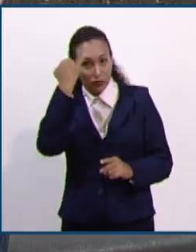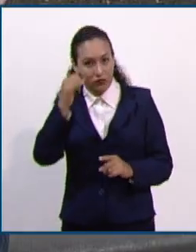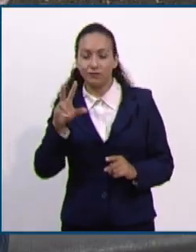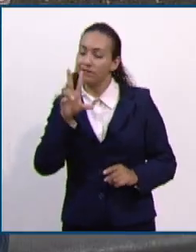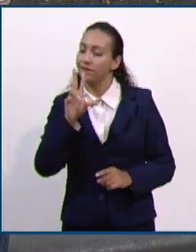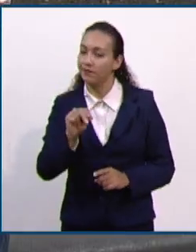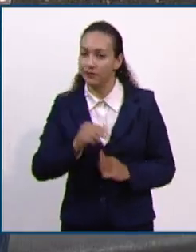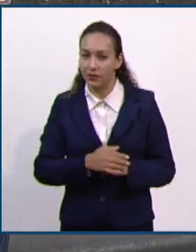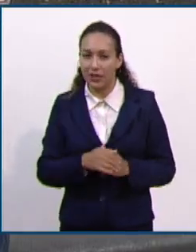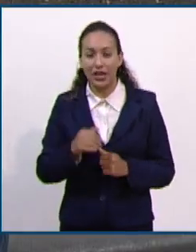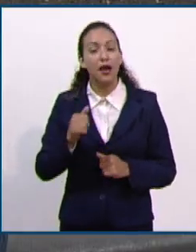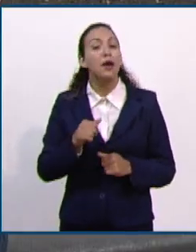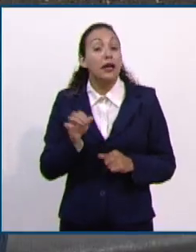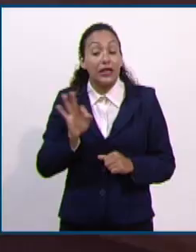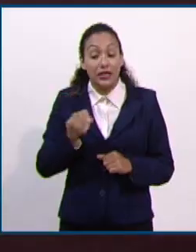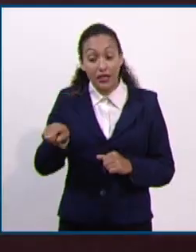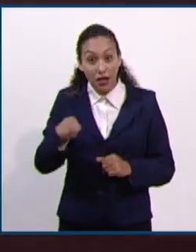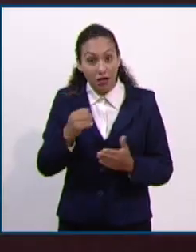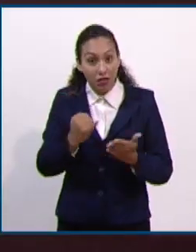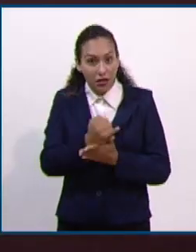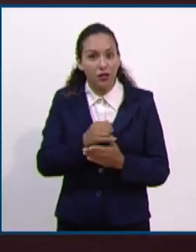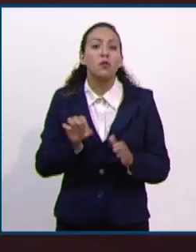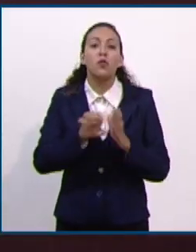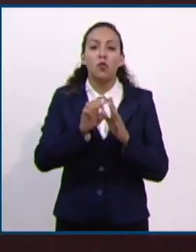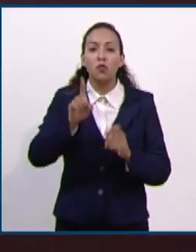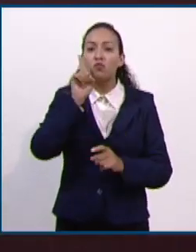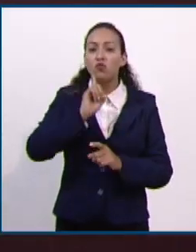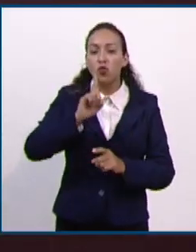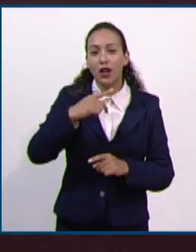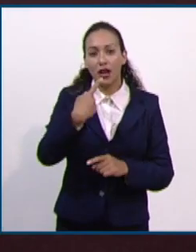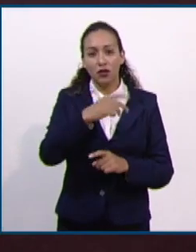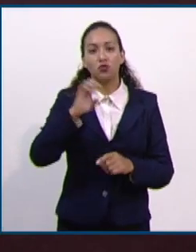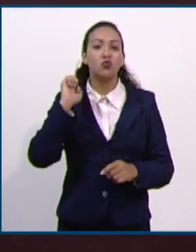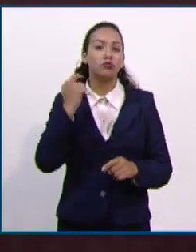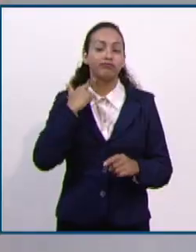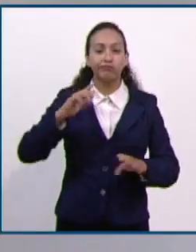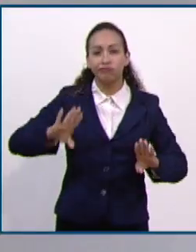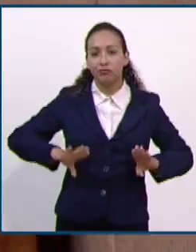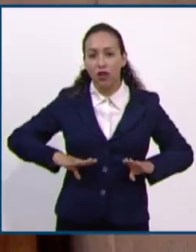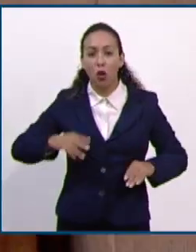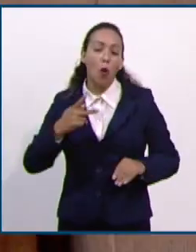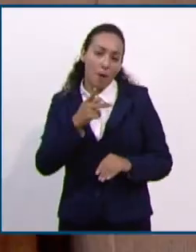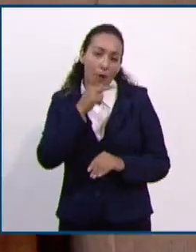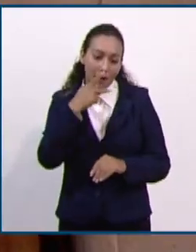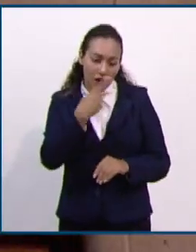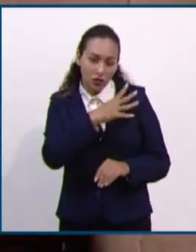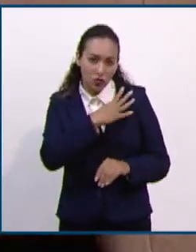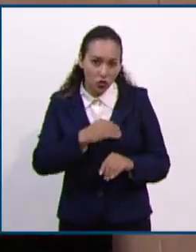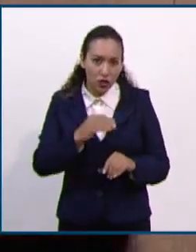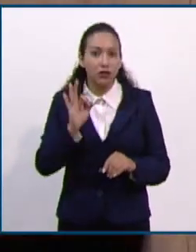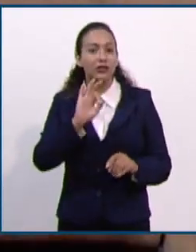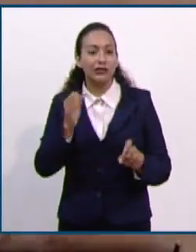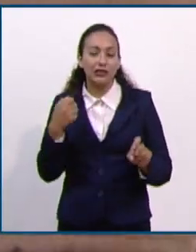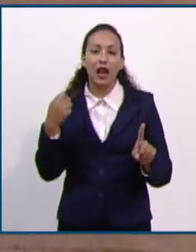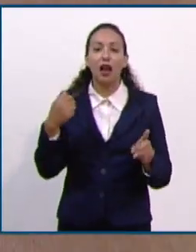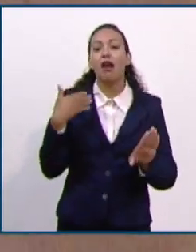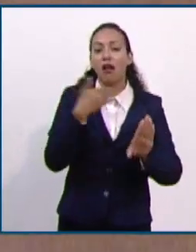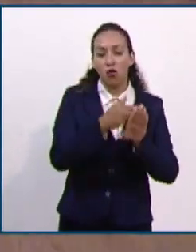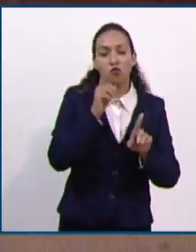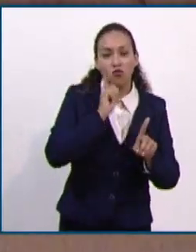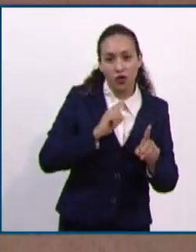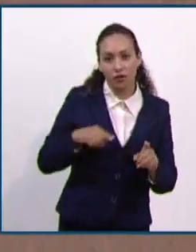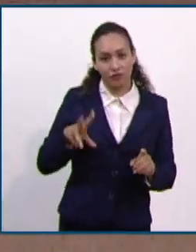la situación de violencia que vive una mujer por parte de su expareja y padre de sus hijas o hijos, pues